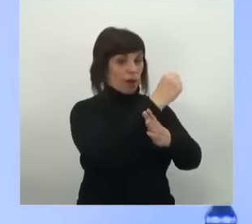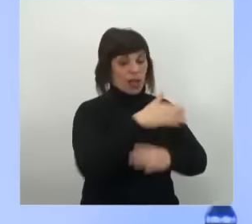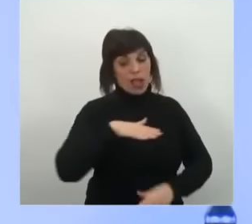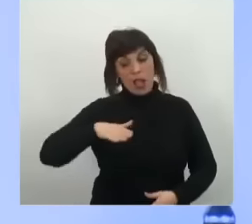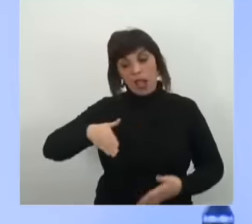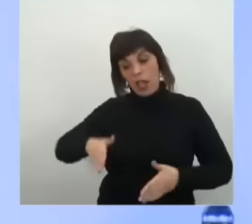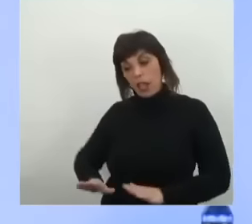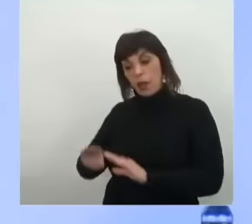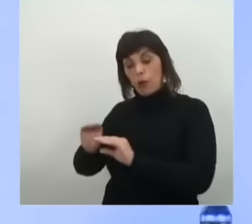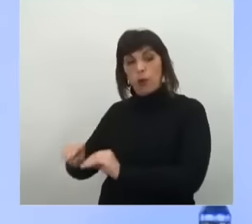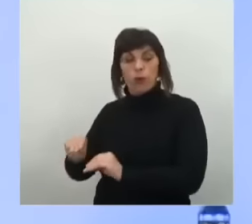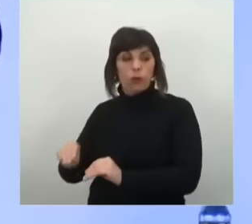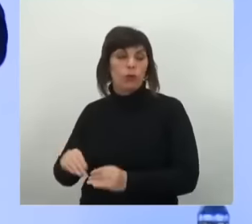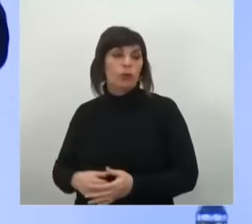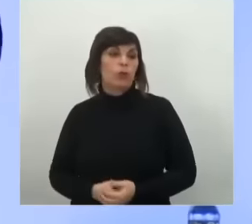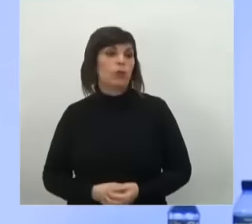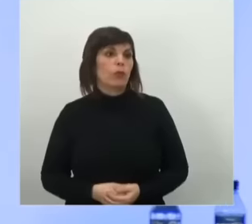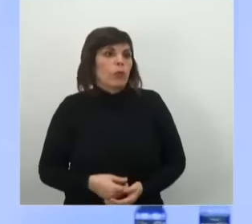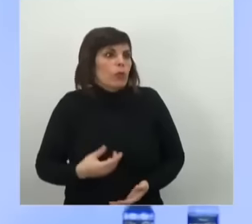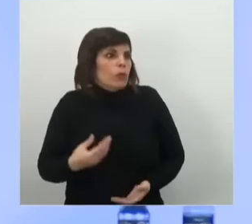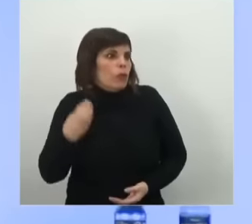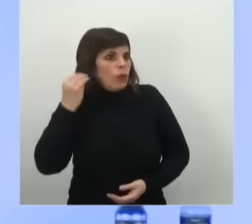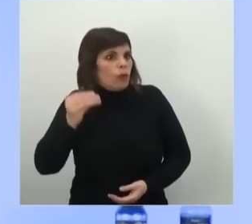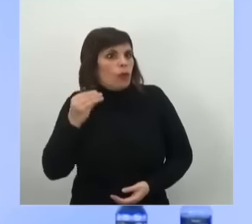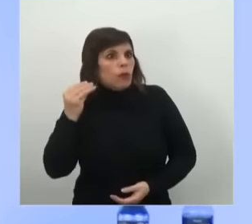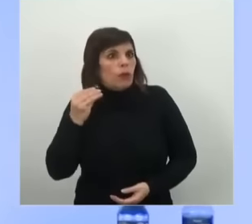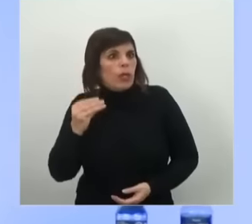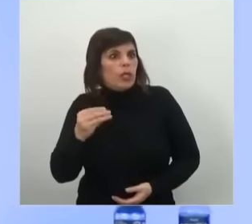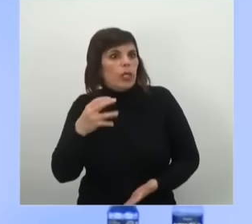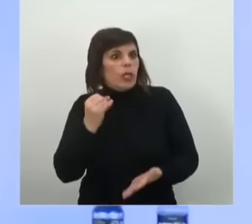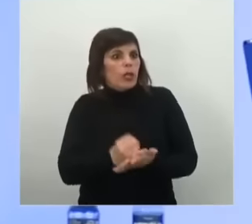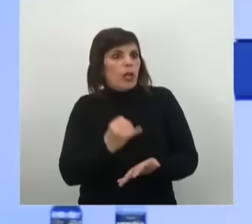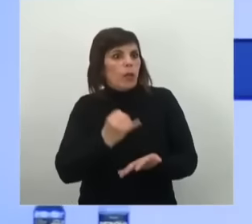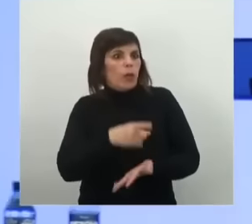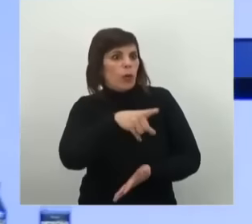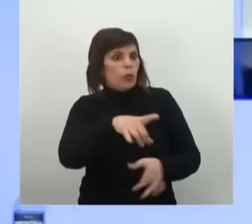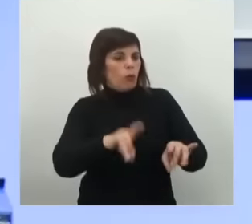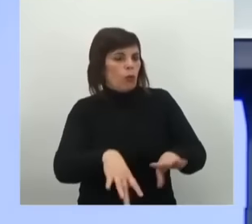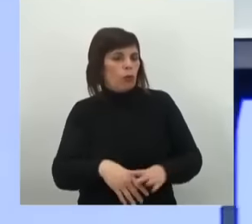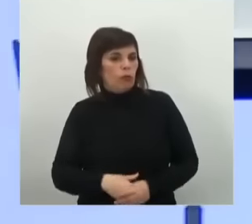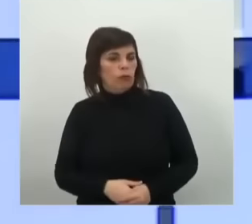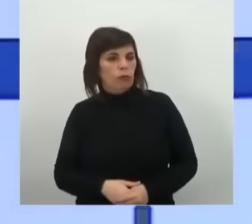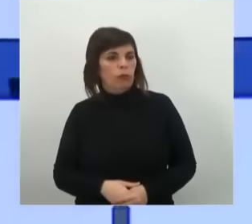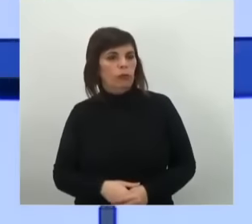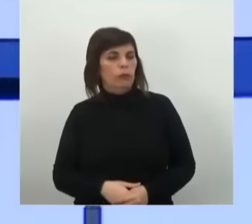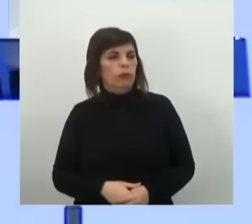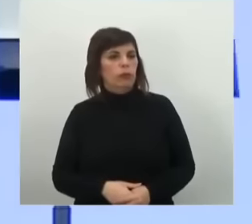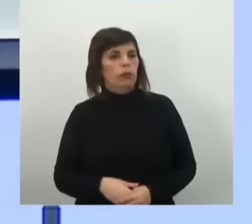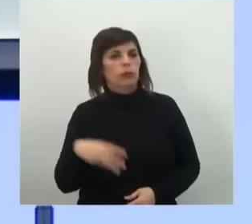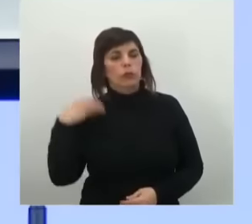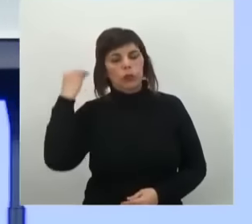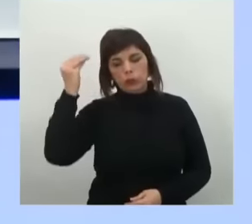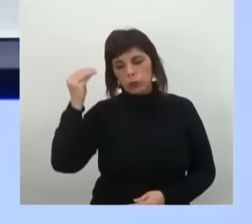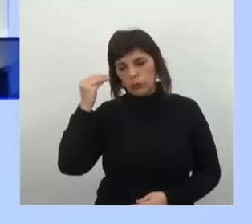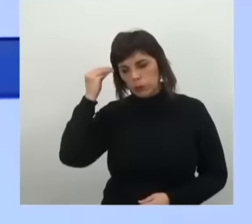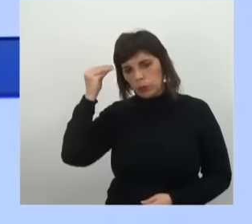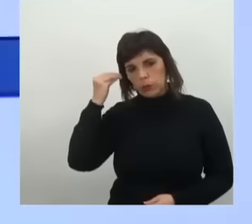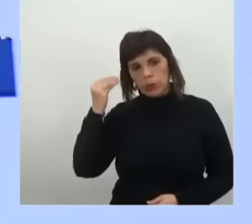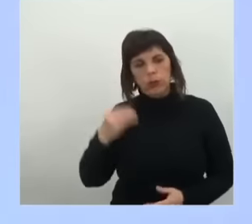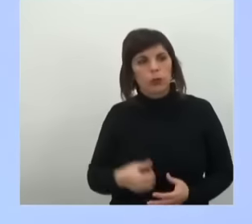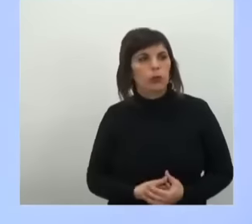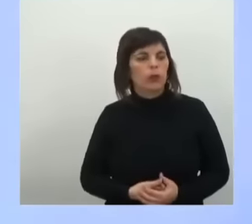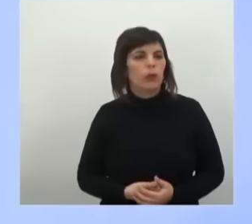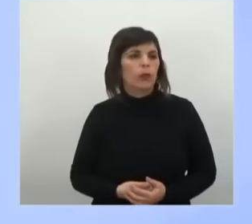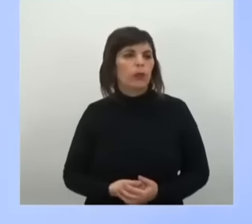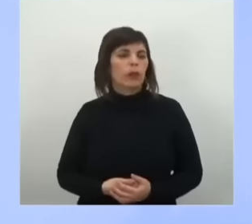que el señor le ponga a usted en esa prueba y que le diga Hey yo me imagino que cada